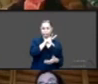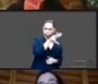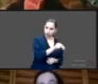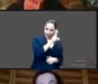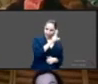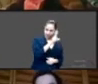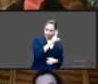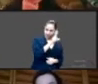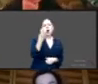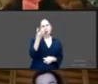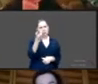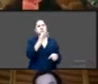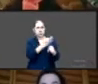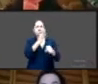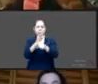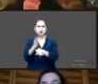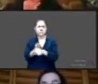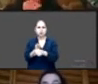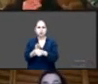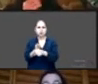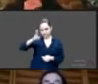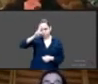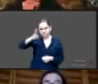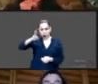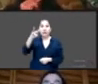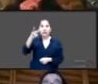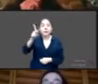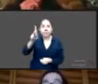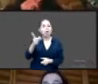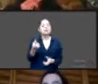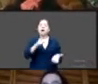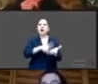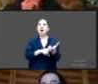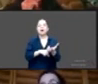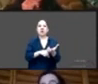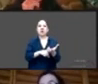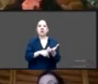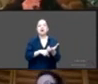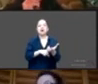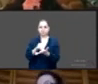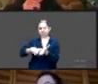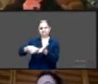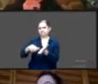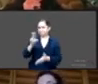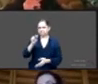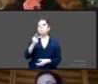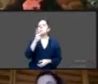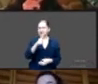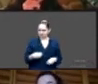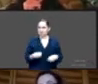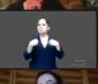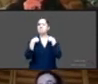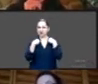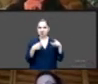embargo, las uniones continúan y eso es algo que está provocando que pueda haber un embarazo. Sabemos, como les mostré en la